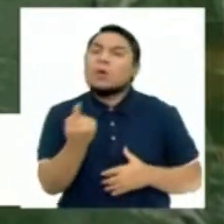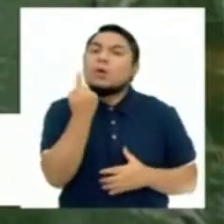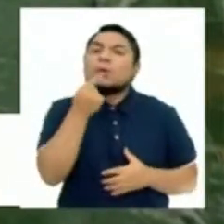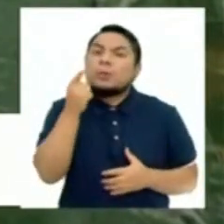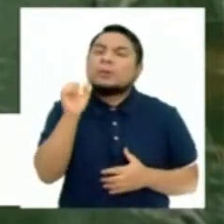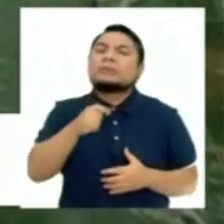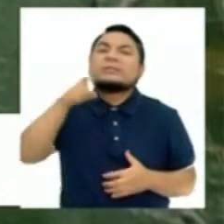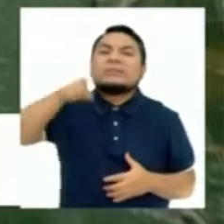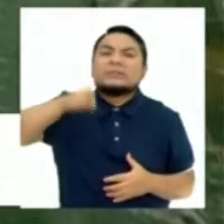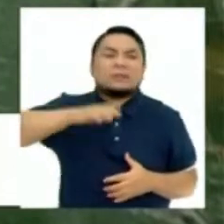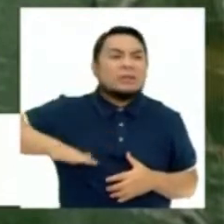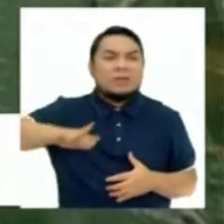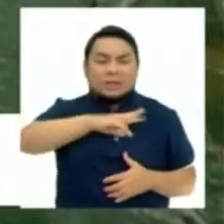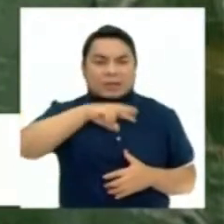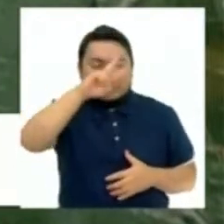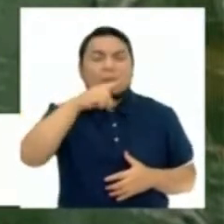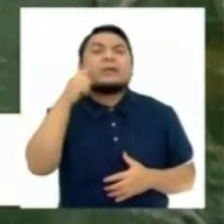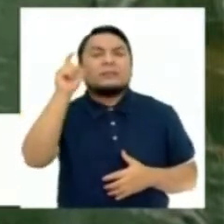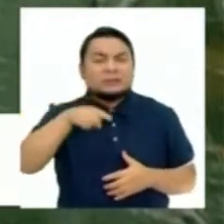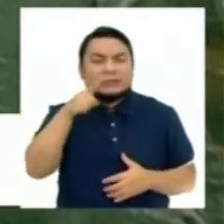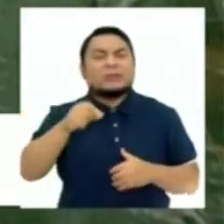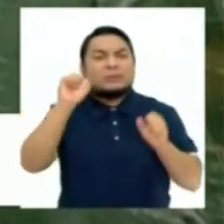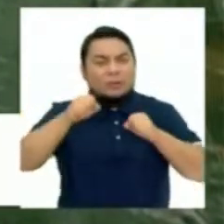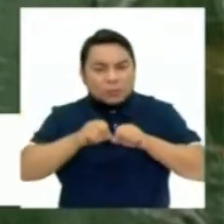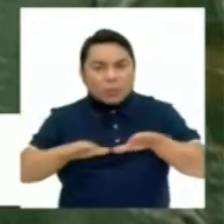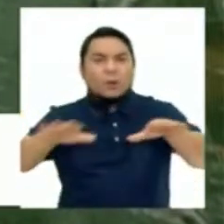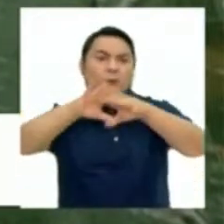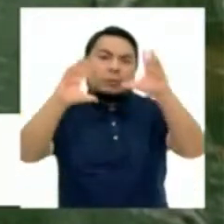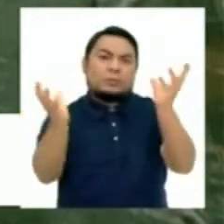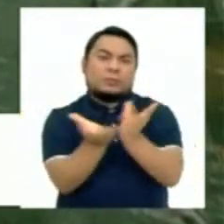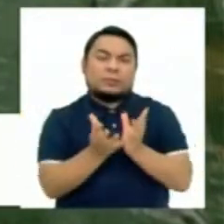un requerimiento nacional, es un imperativo global.